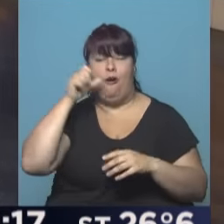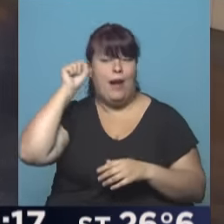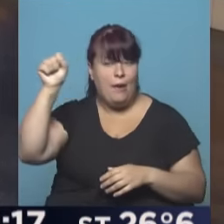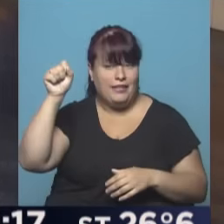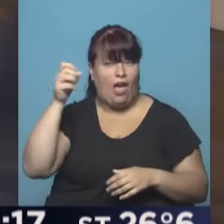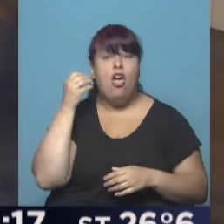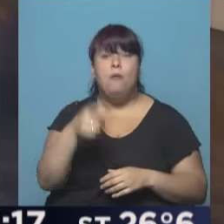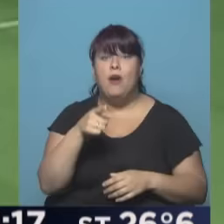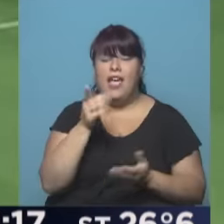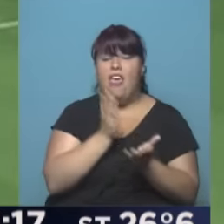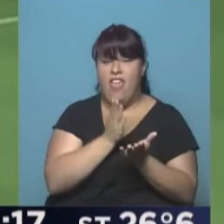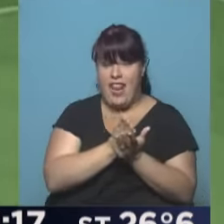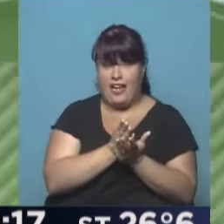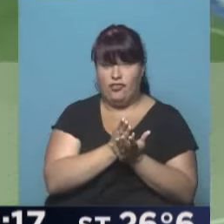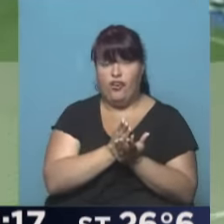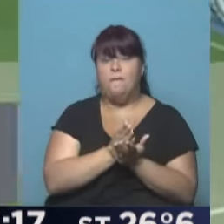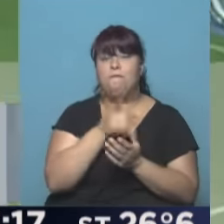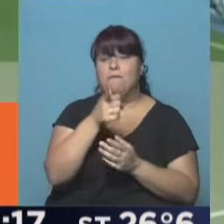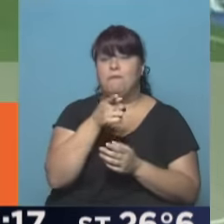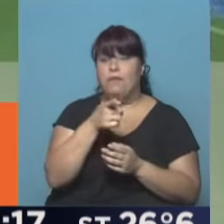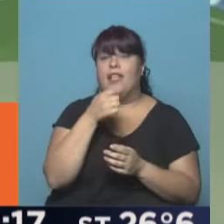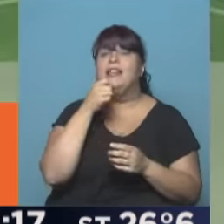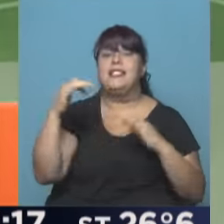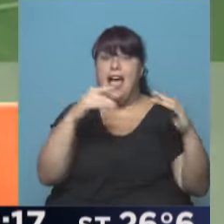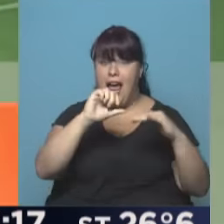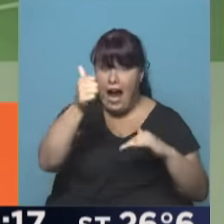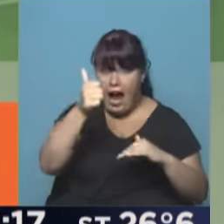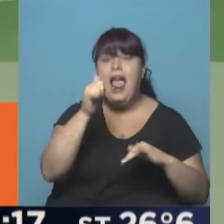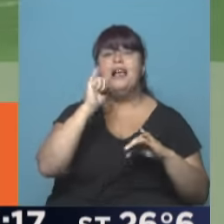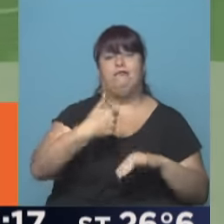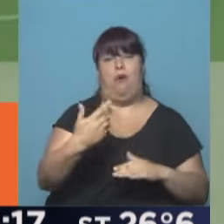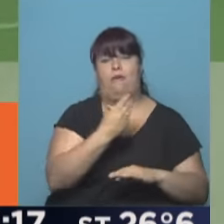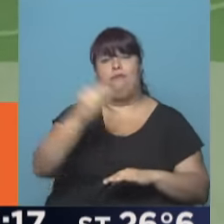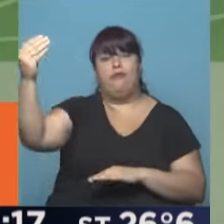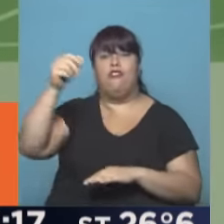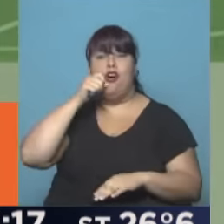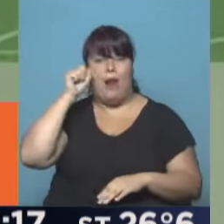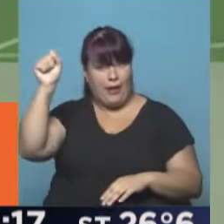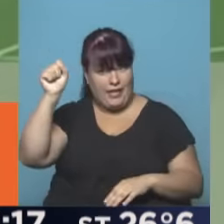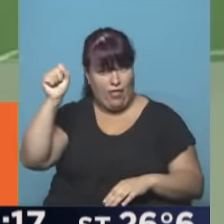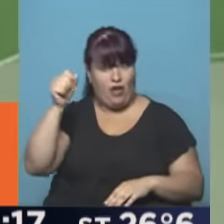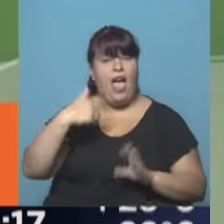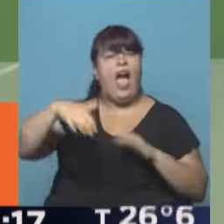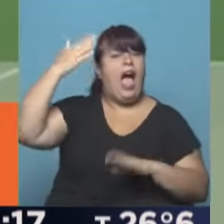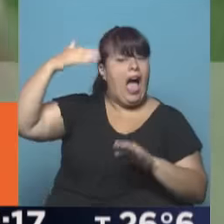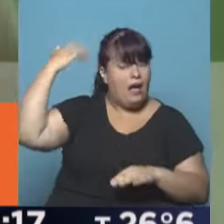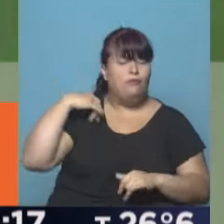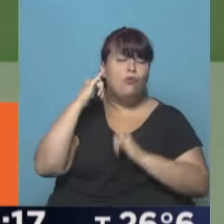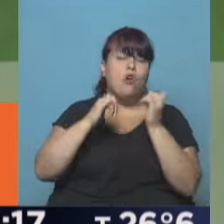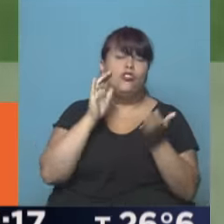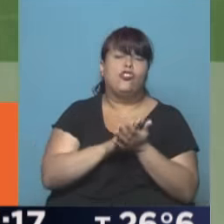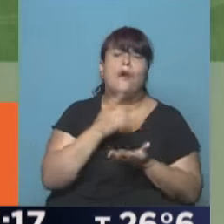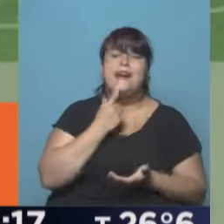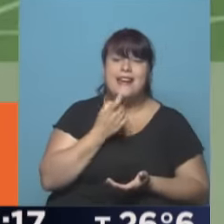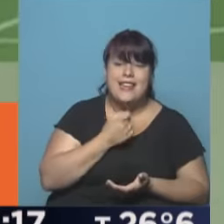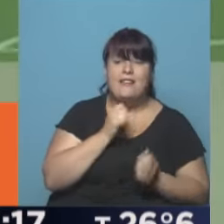porque ese derecho es el que va a obtener quien gane esta noche. Antecedentes, cuando le hablamos a